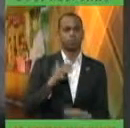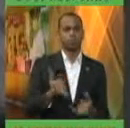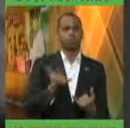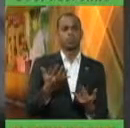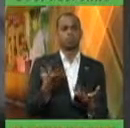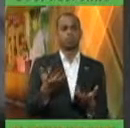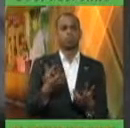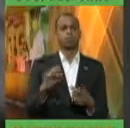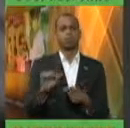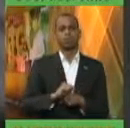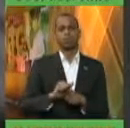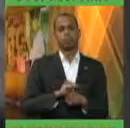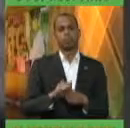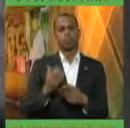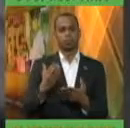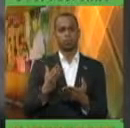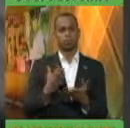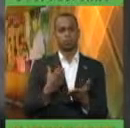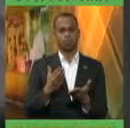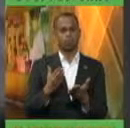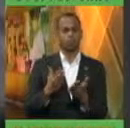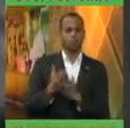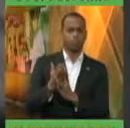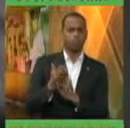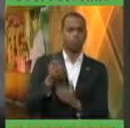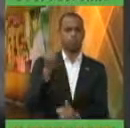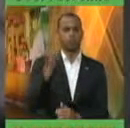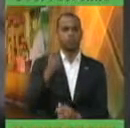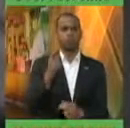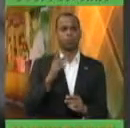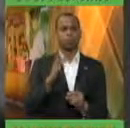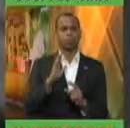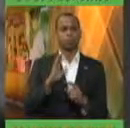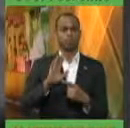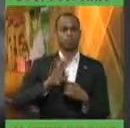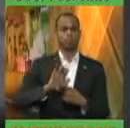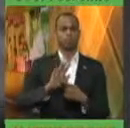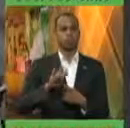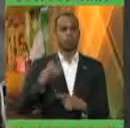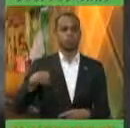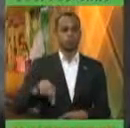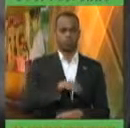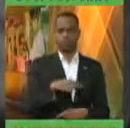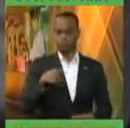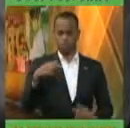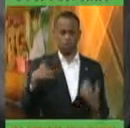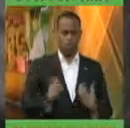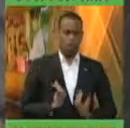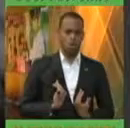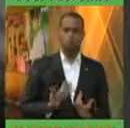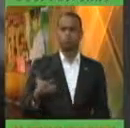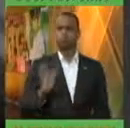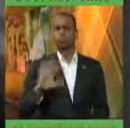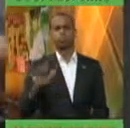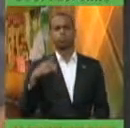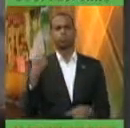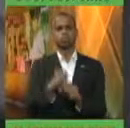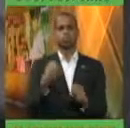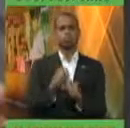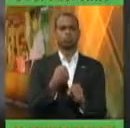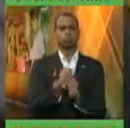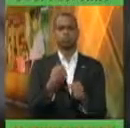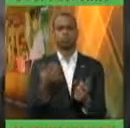llevar la capacitación de accesibilidad para que le florezcan nosotros no queremos que hable agotado al final este es un trabajo